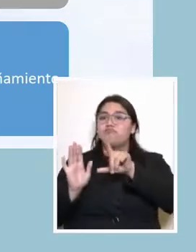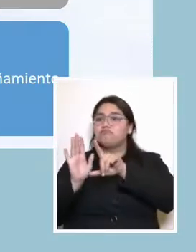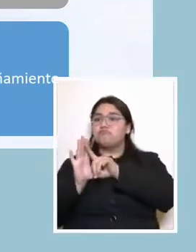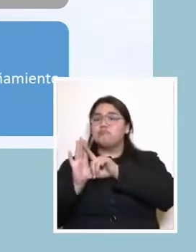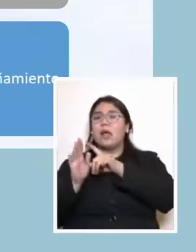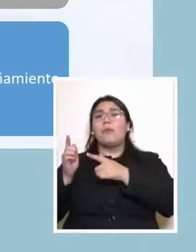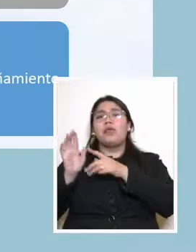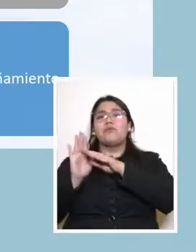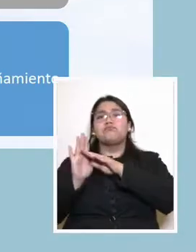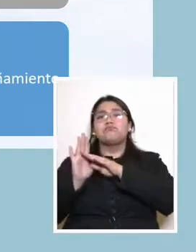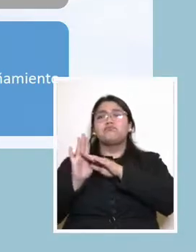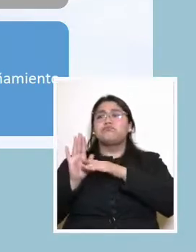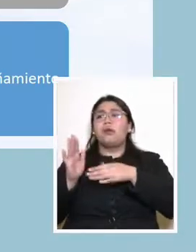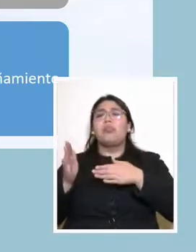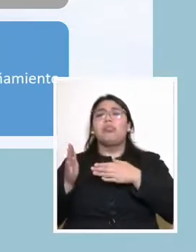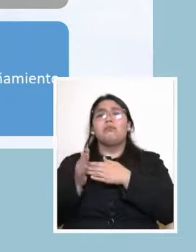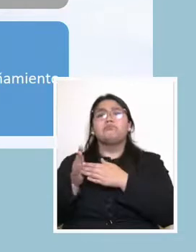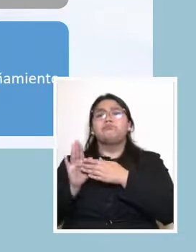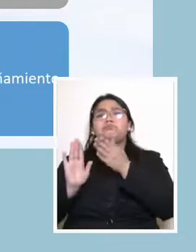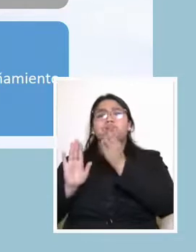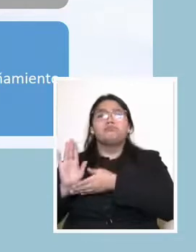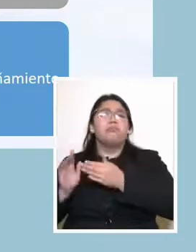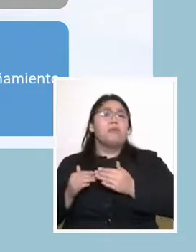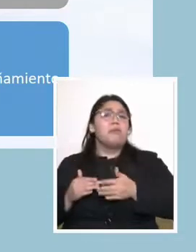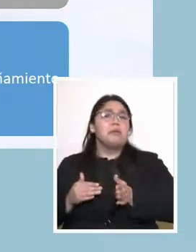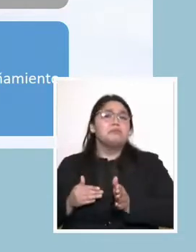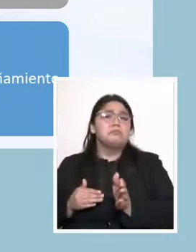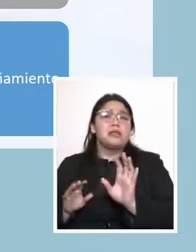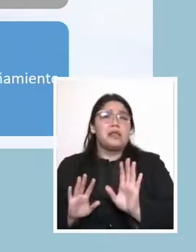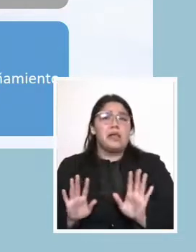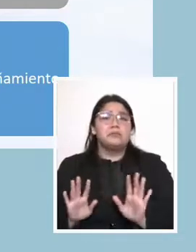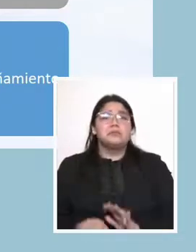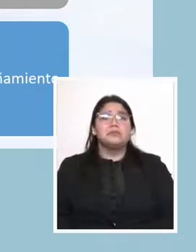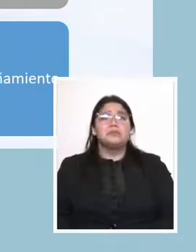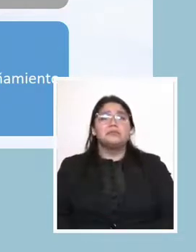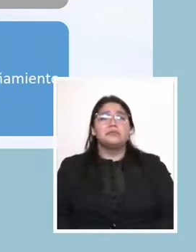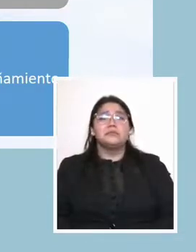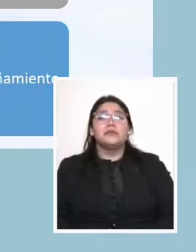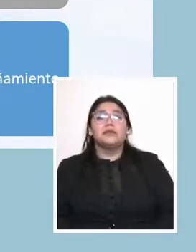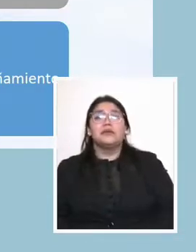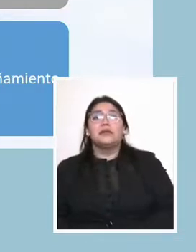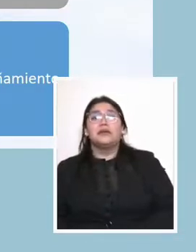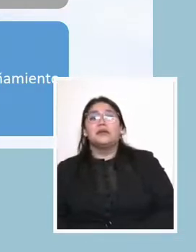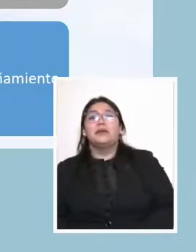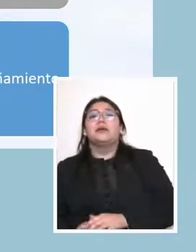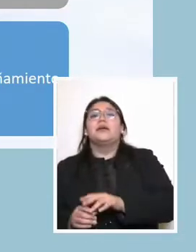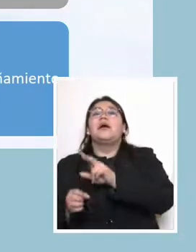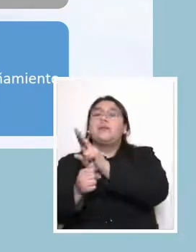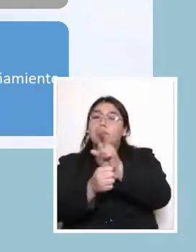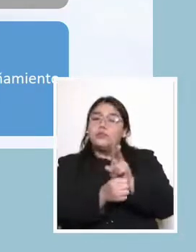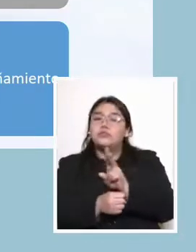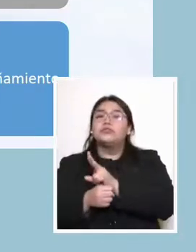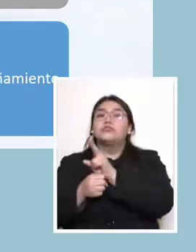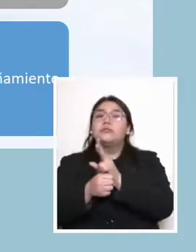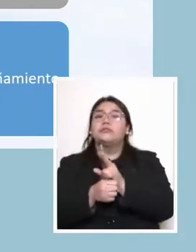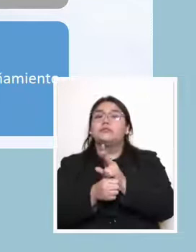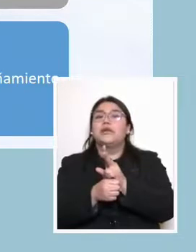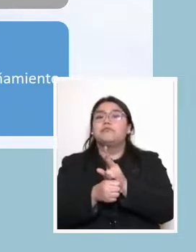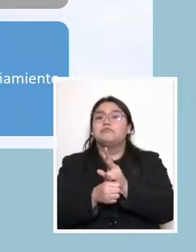y nunca se continuó, ¿no? En donde la colaboración entre profesores y profesoras educadoras, ¿no es cierto?, de párvulo